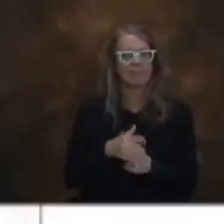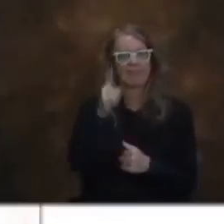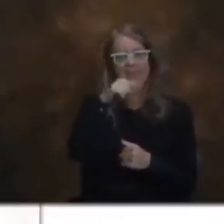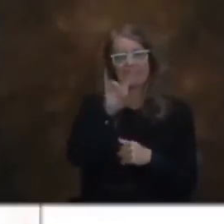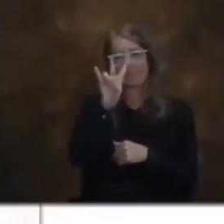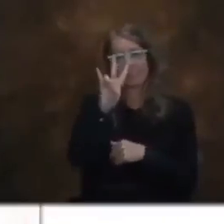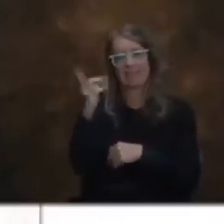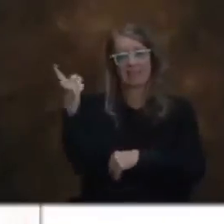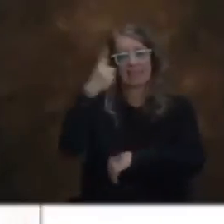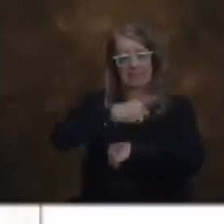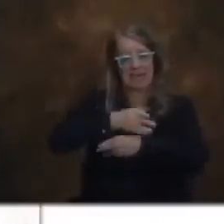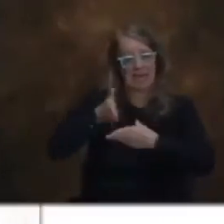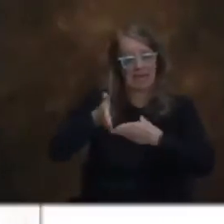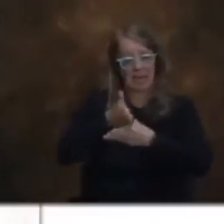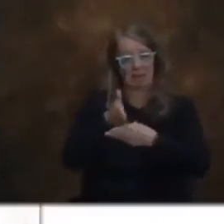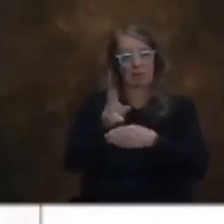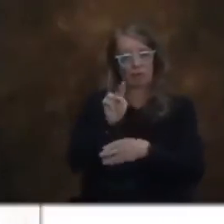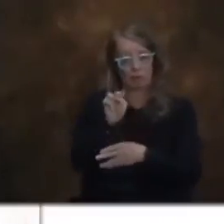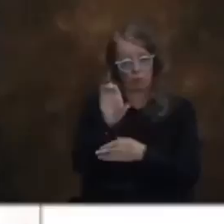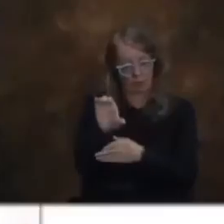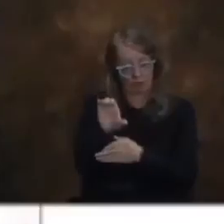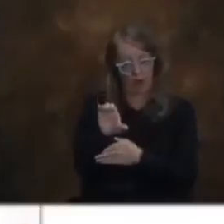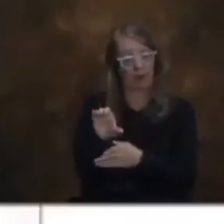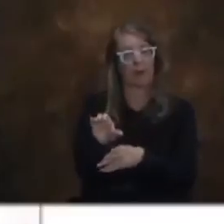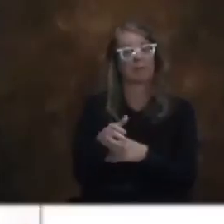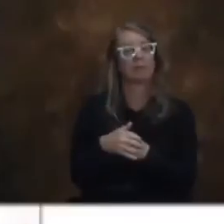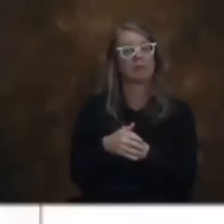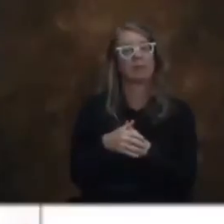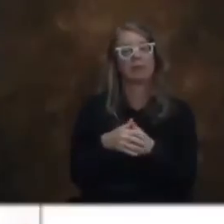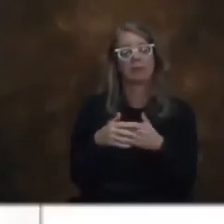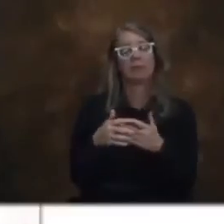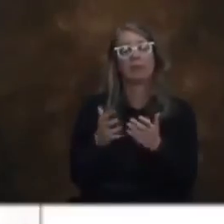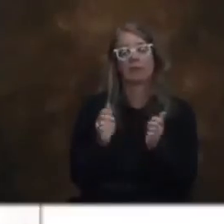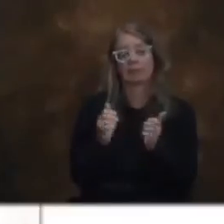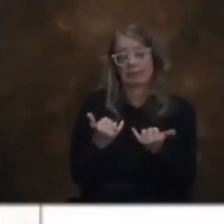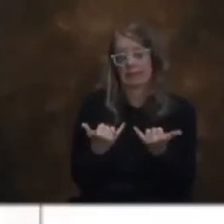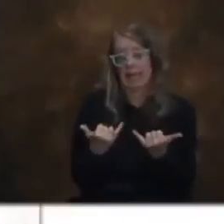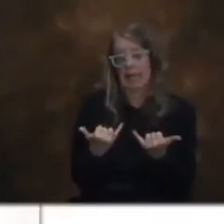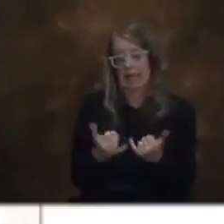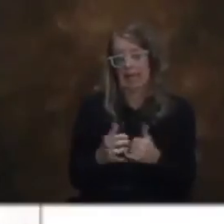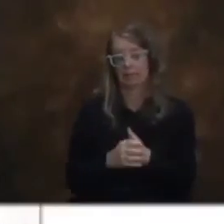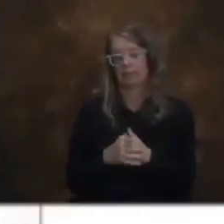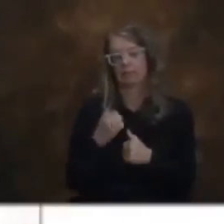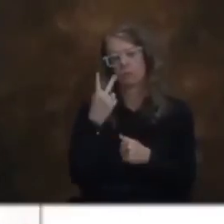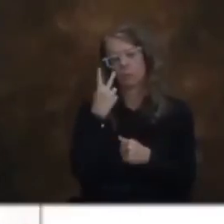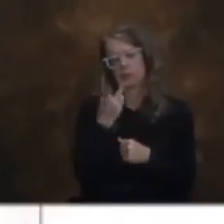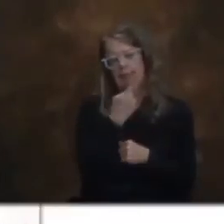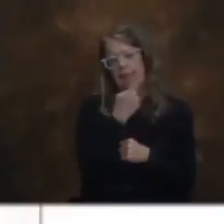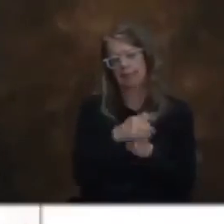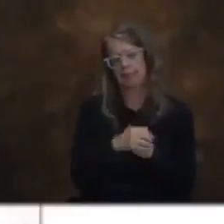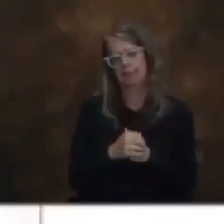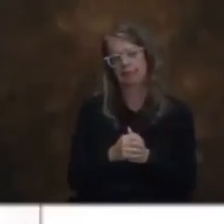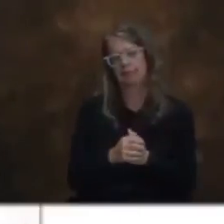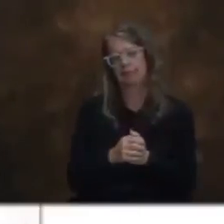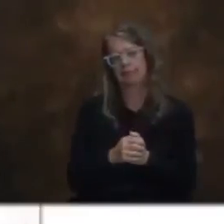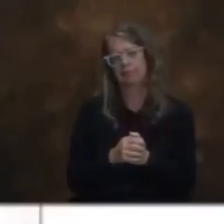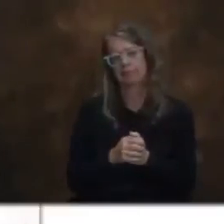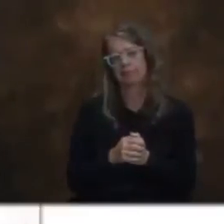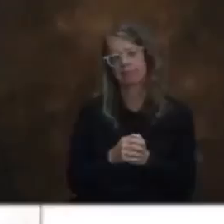días en carolina del norte a partir del día de hoy pueden ver que hay